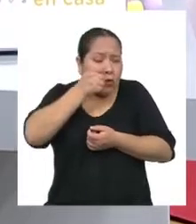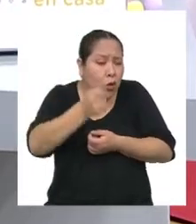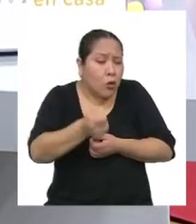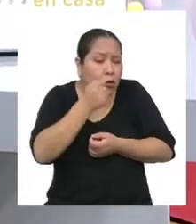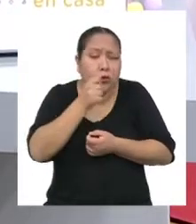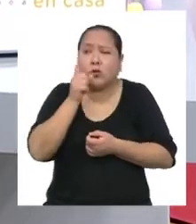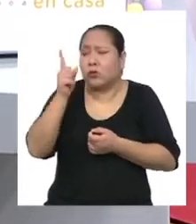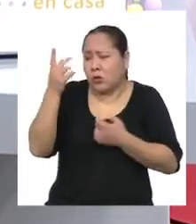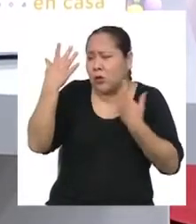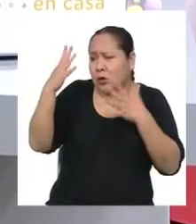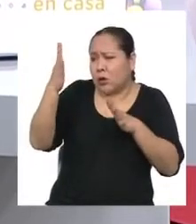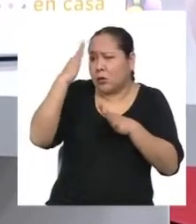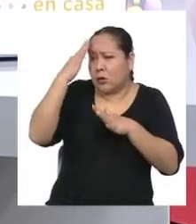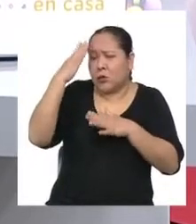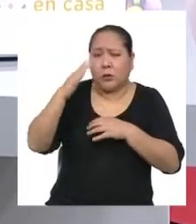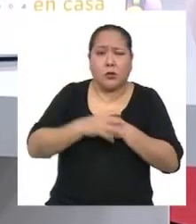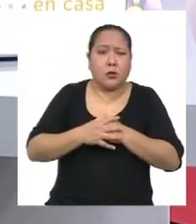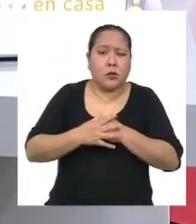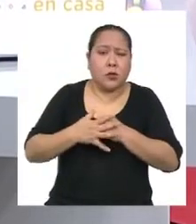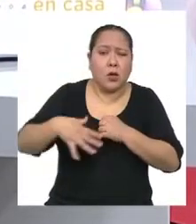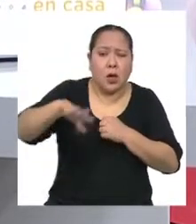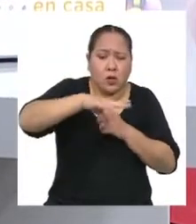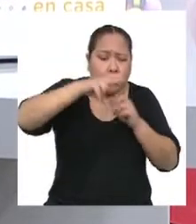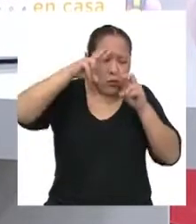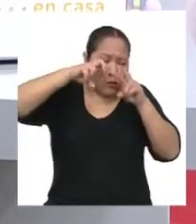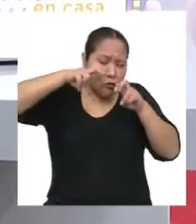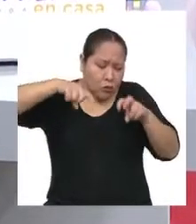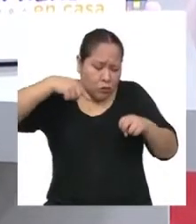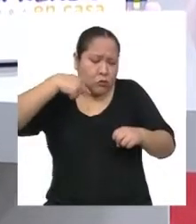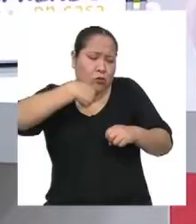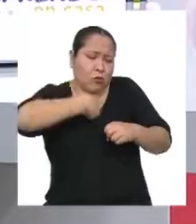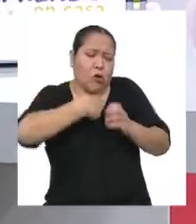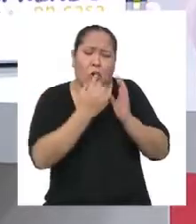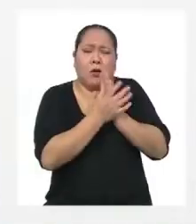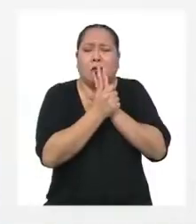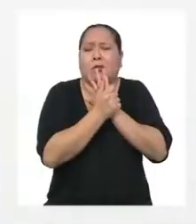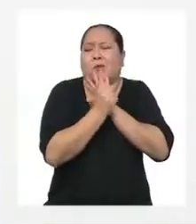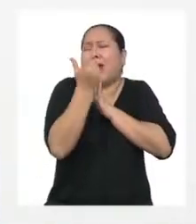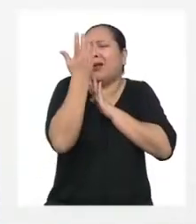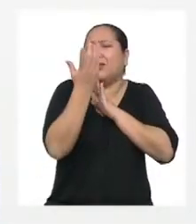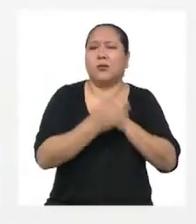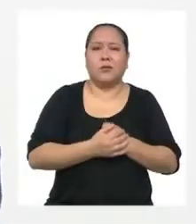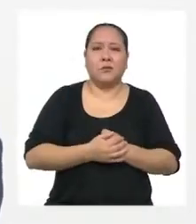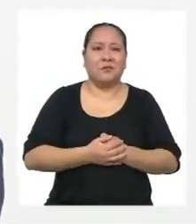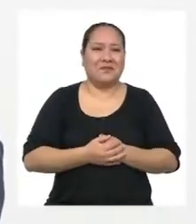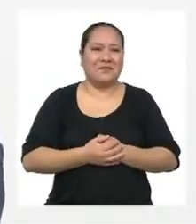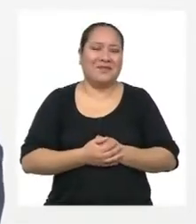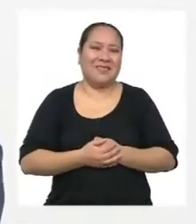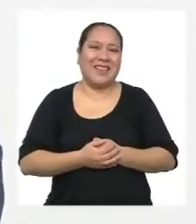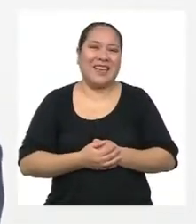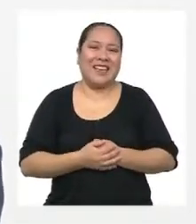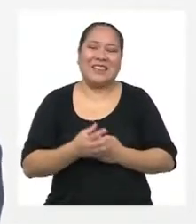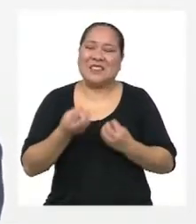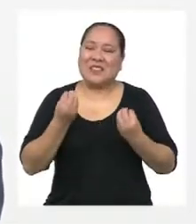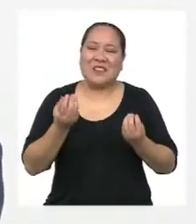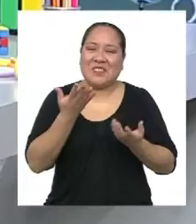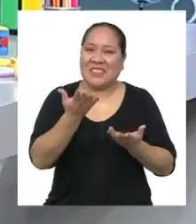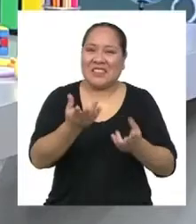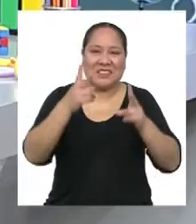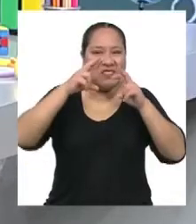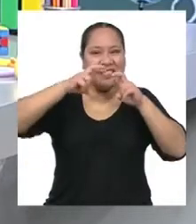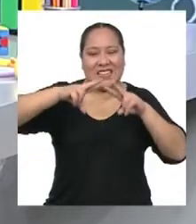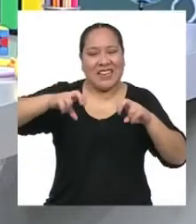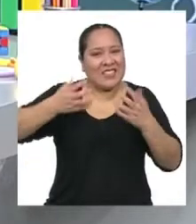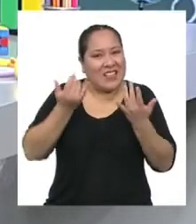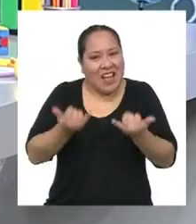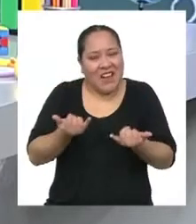Usted sabe, y todo eso de la investigación es mi fuerte. ¿Y cómo va tu investigación hasta el momento?